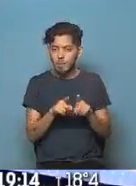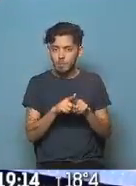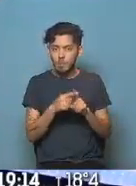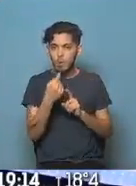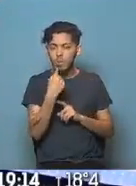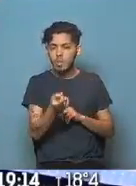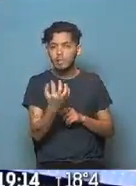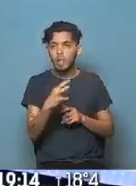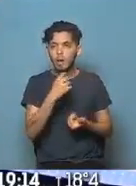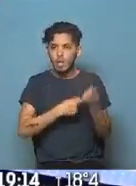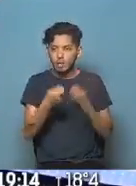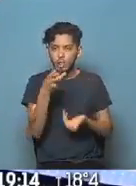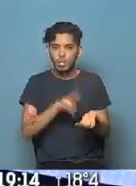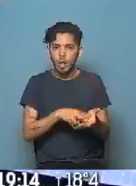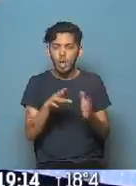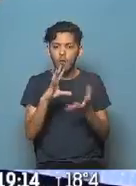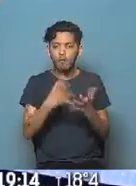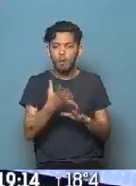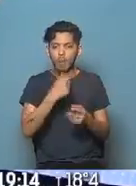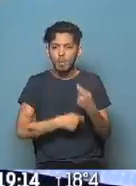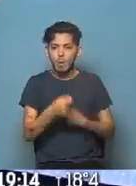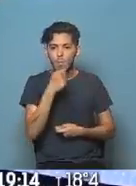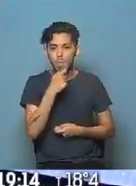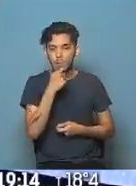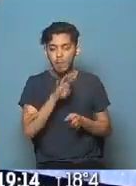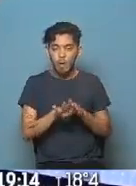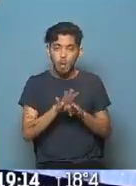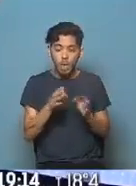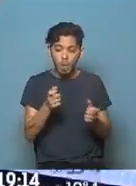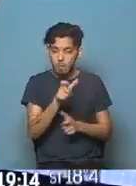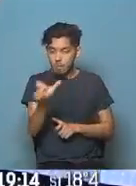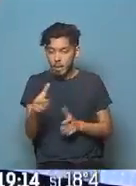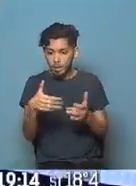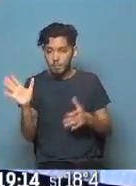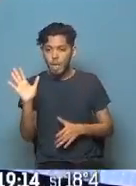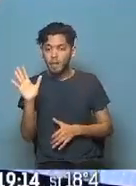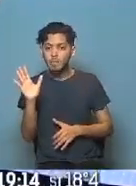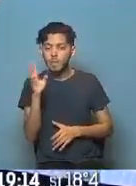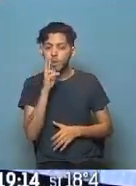que renegociar a condiciones de mercado. Como la mayor parte de deuda fue tomada